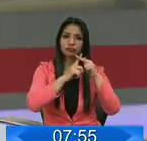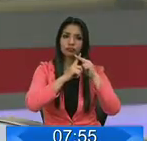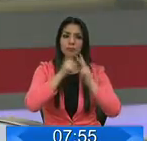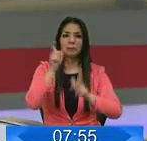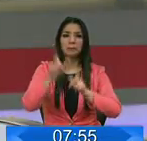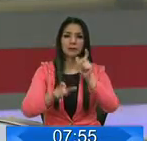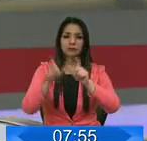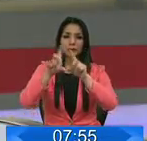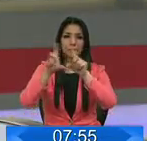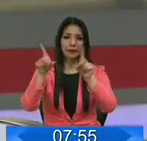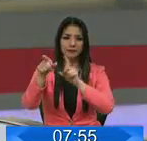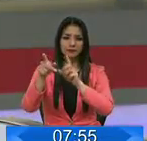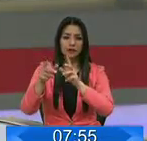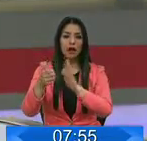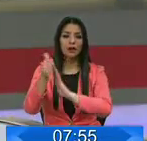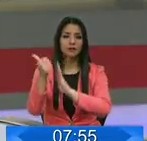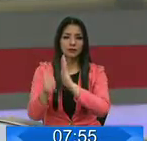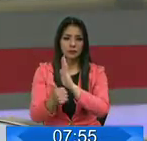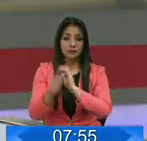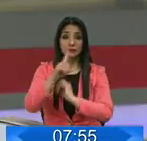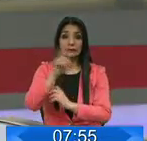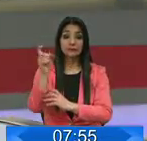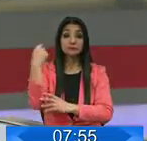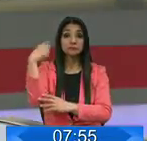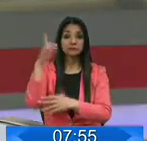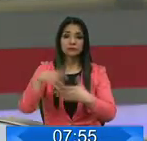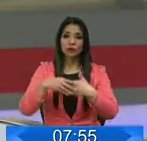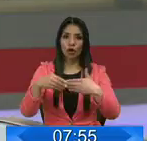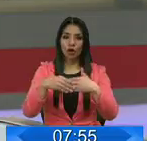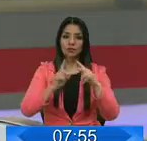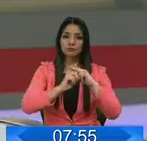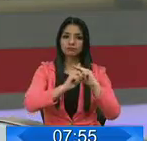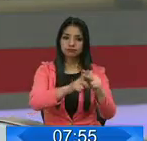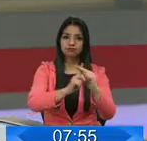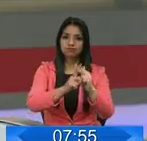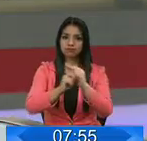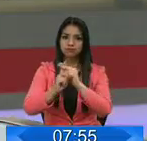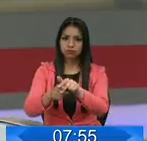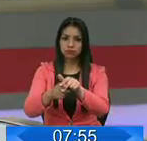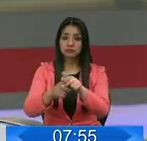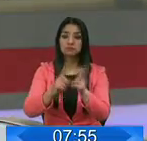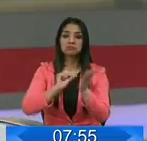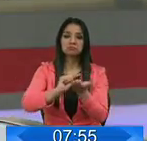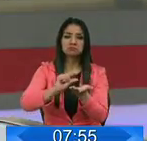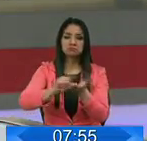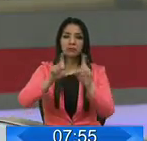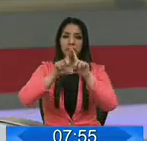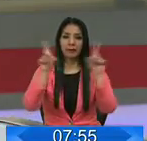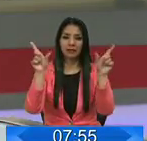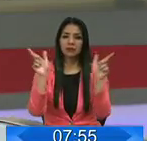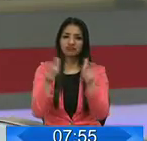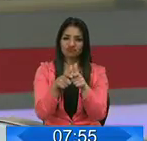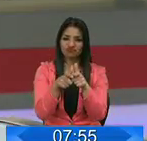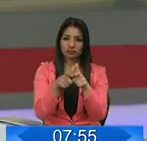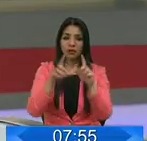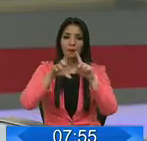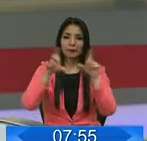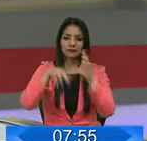artesanos. Son 100 millones de dólares que serán destinados a créditos para las microempresas. Ban Ecuador busca con